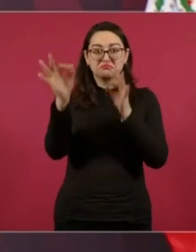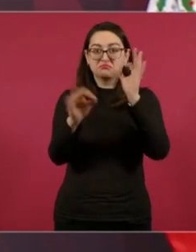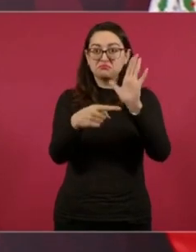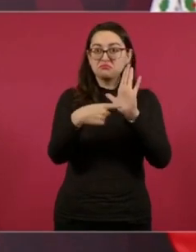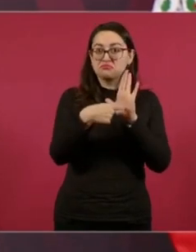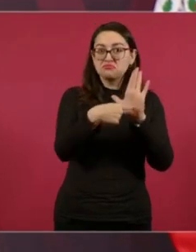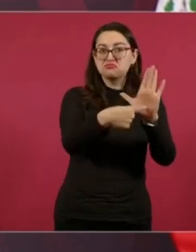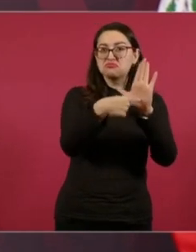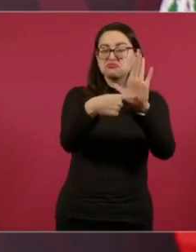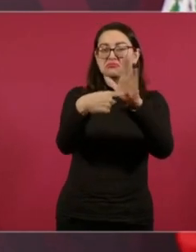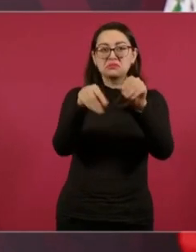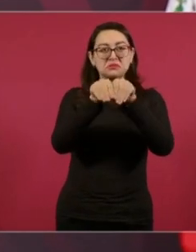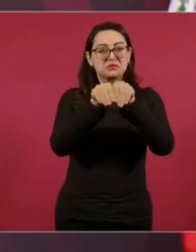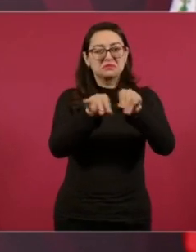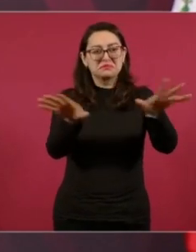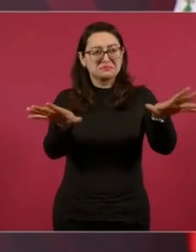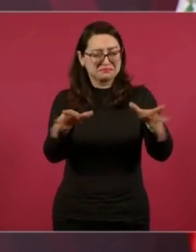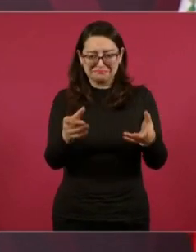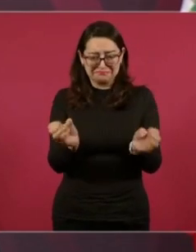el convenio este